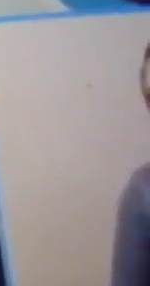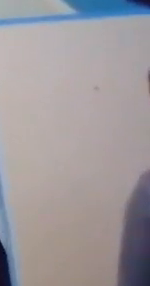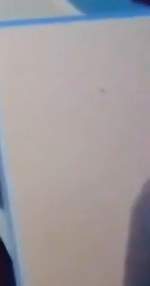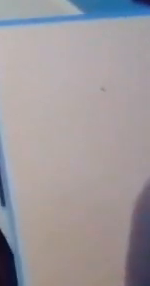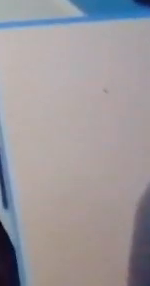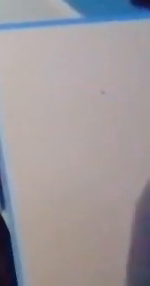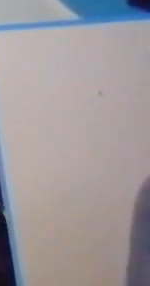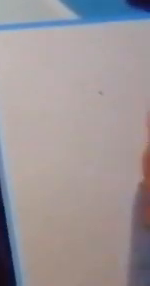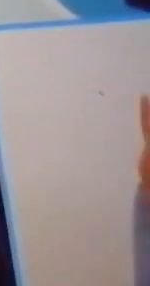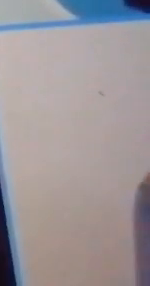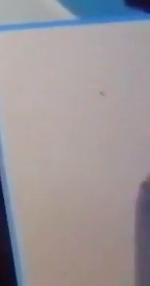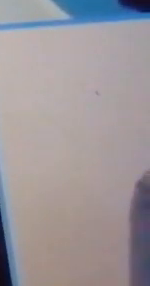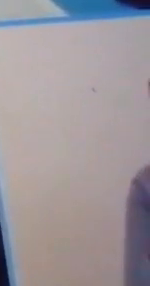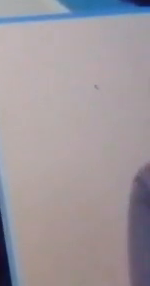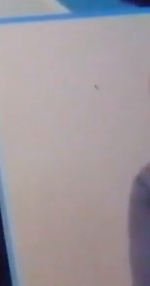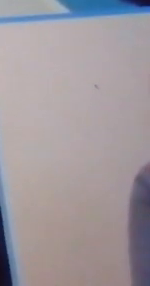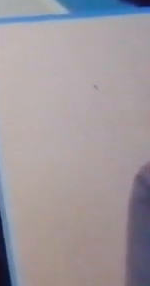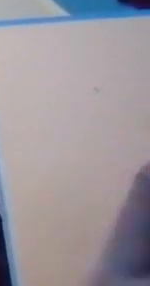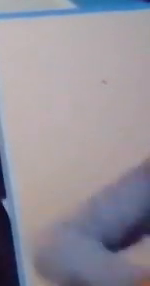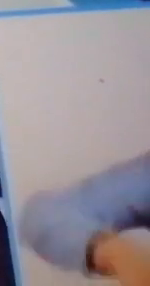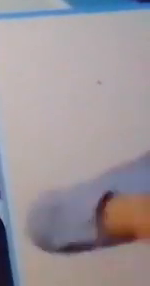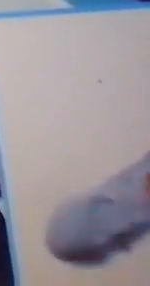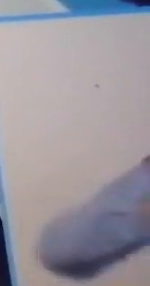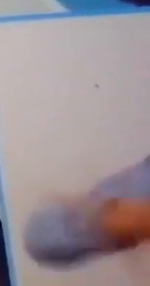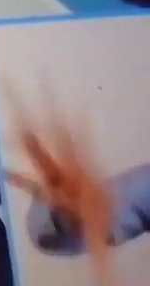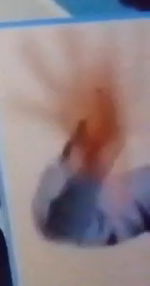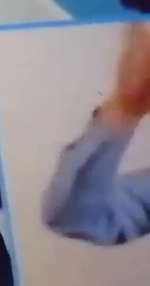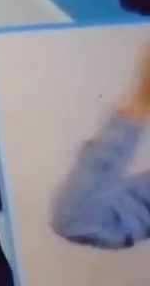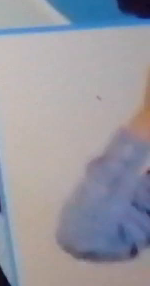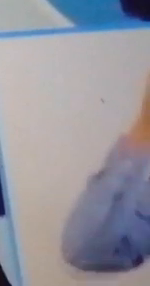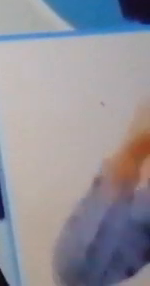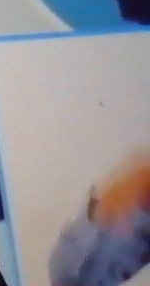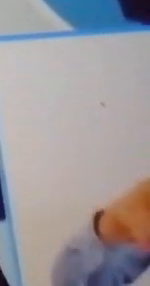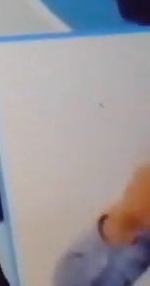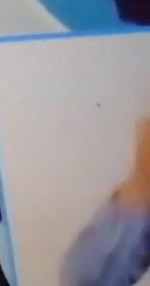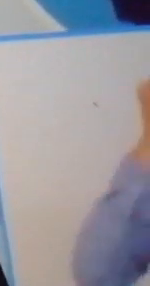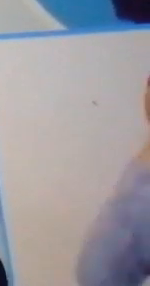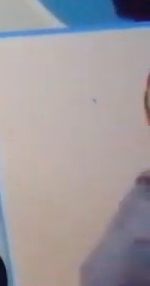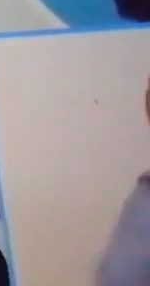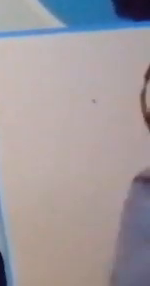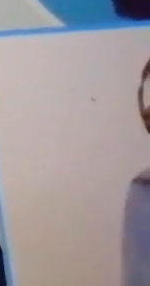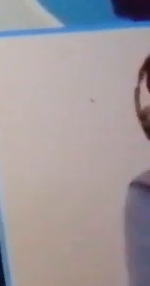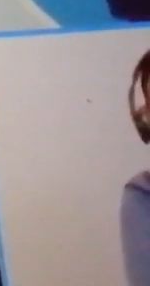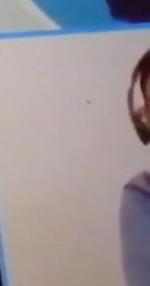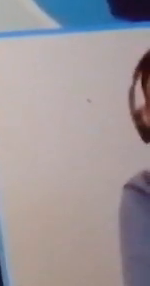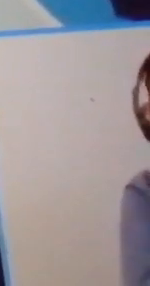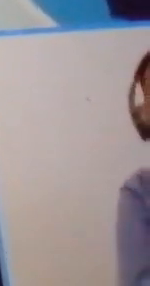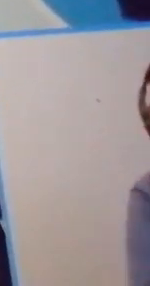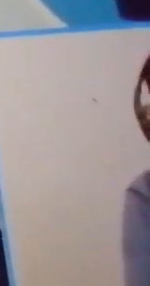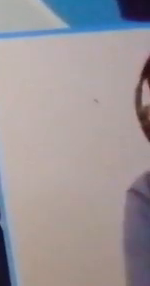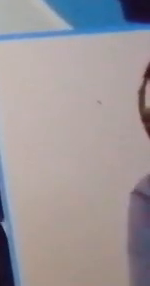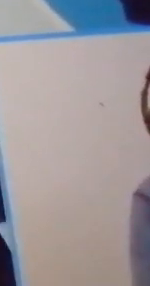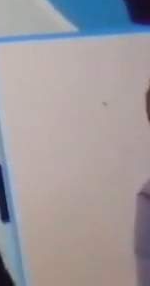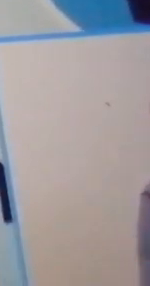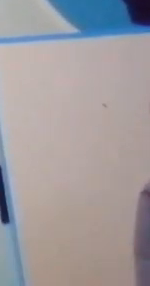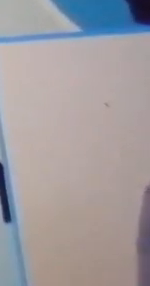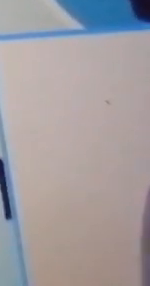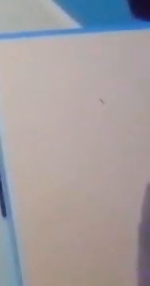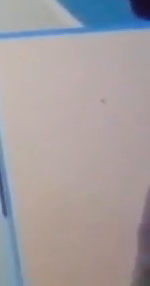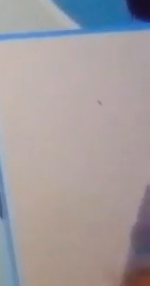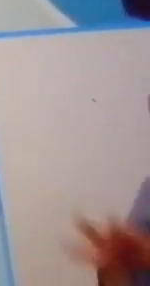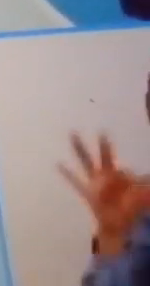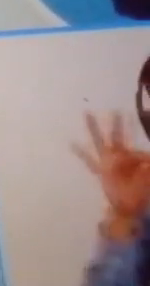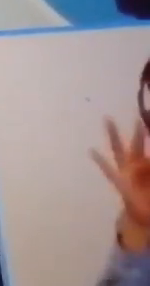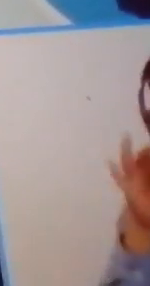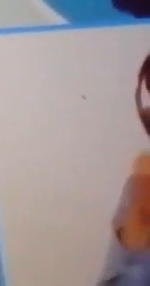en todo el mundo es la importancia que tiene invertir en la salud pública. Muchas